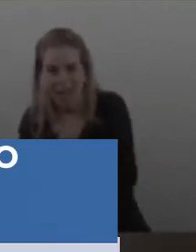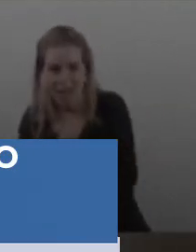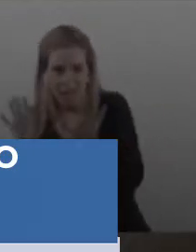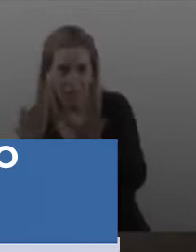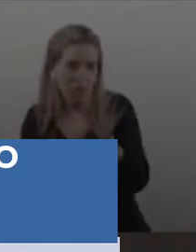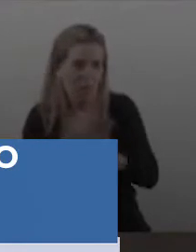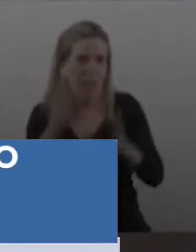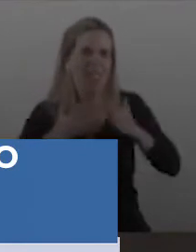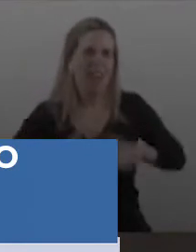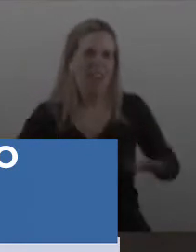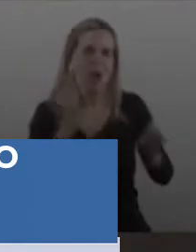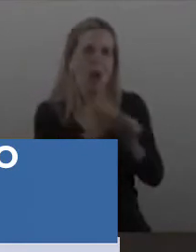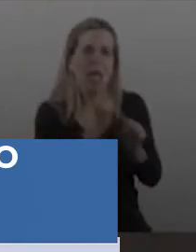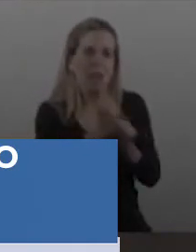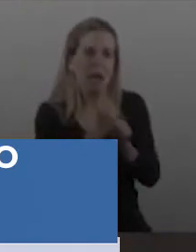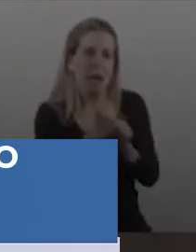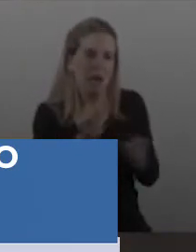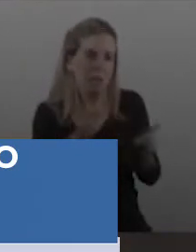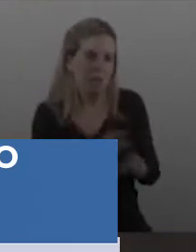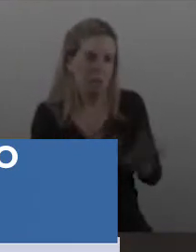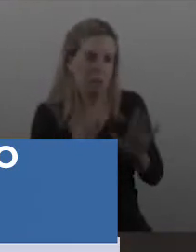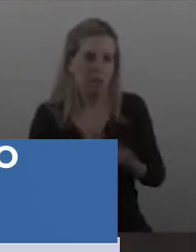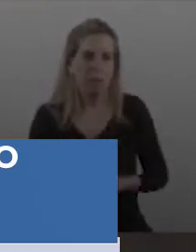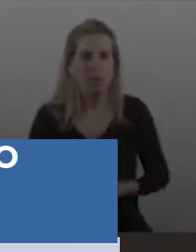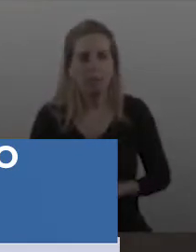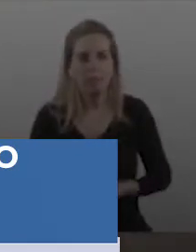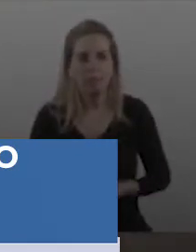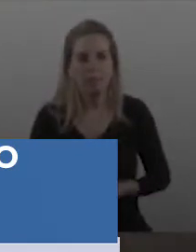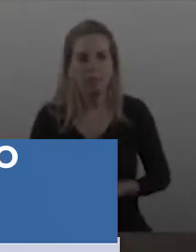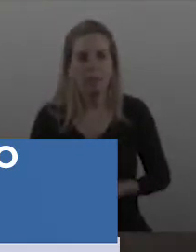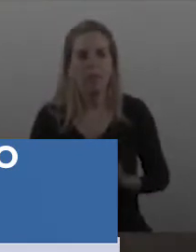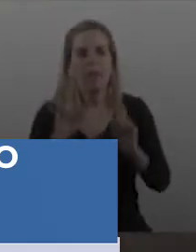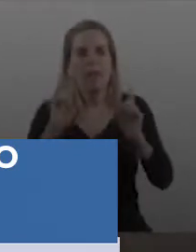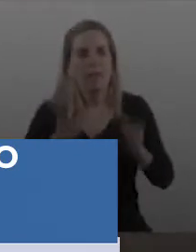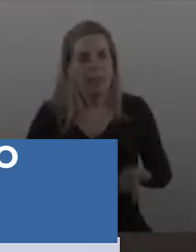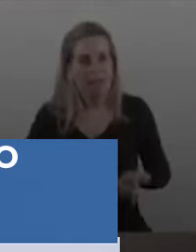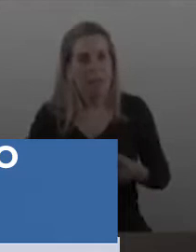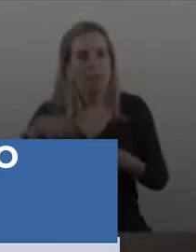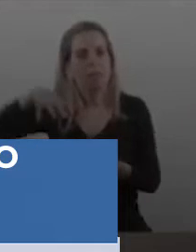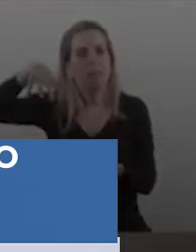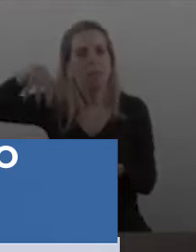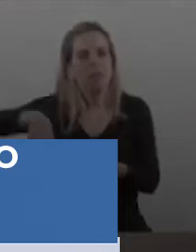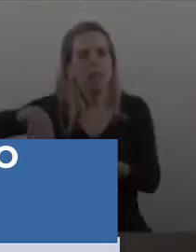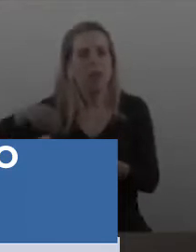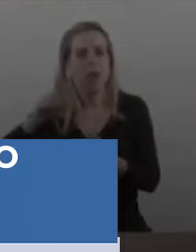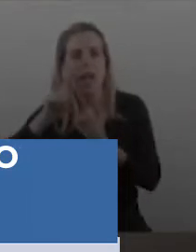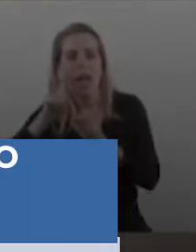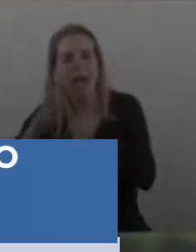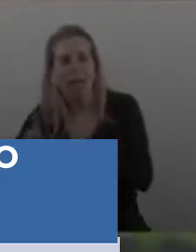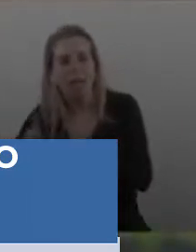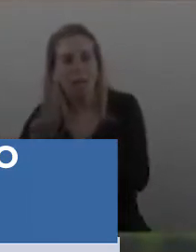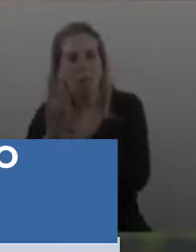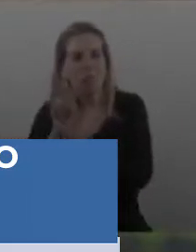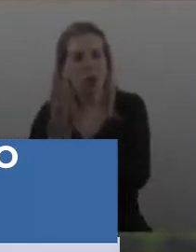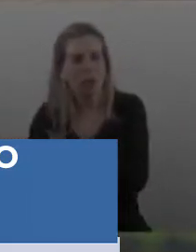trabajan como cotidianamente lo hacen. Y también un centro de atención de protección